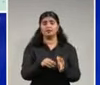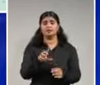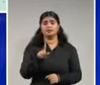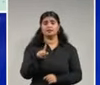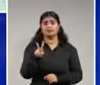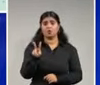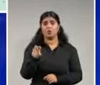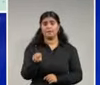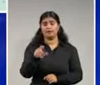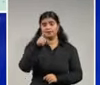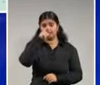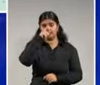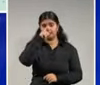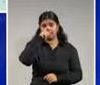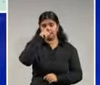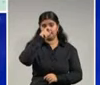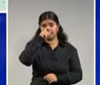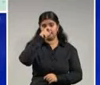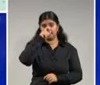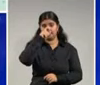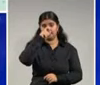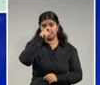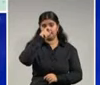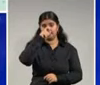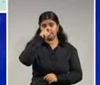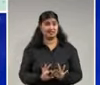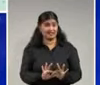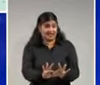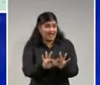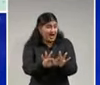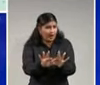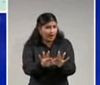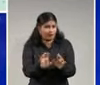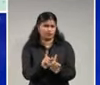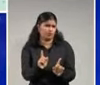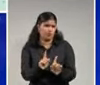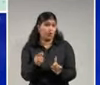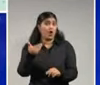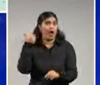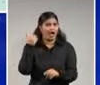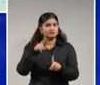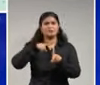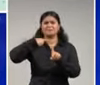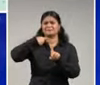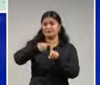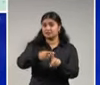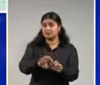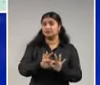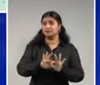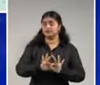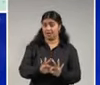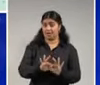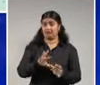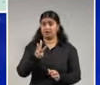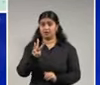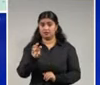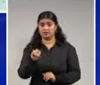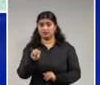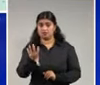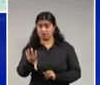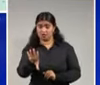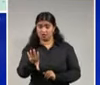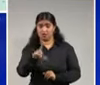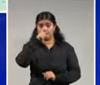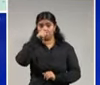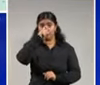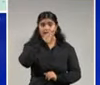2.120 casos pediátricos y no fue de las cifras más elevadas, y 305 casos por día.